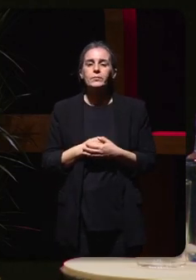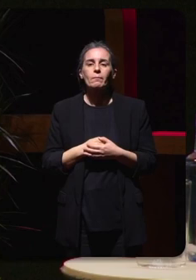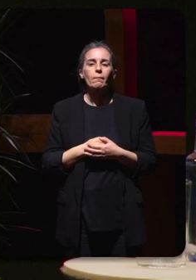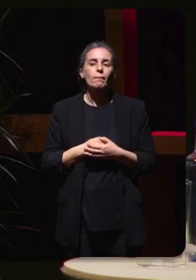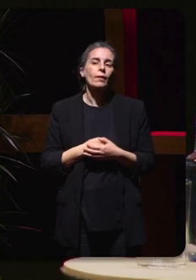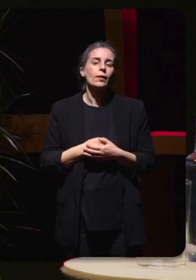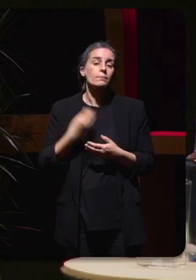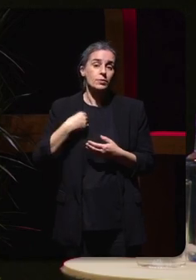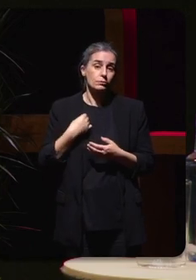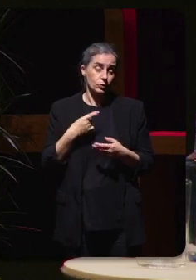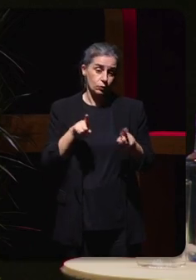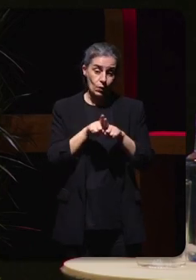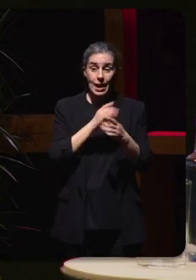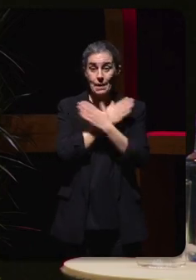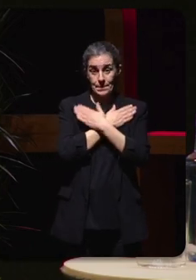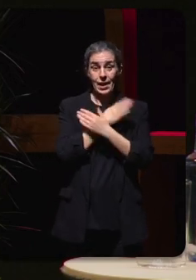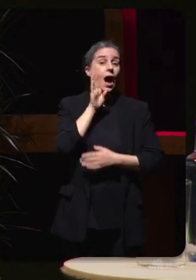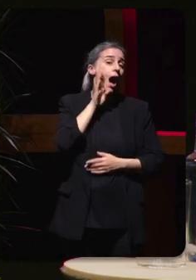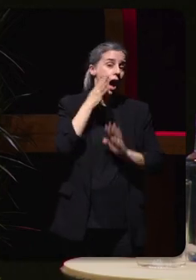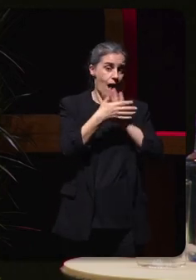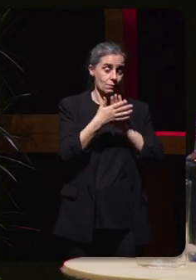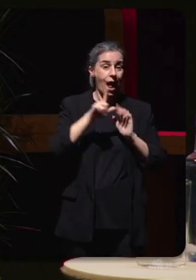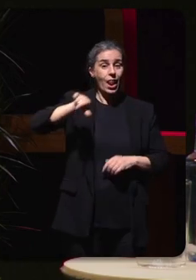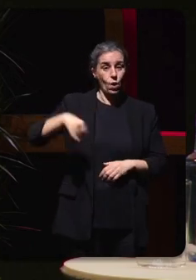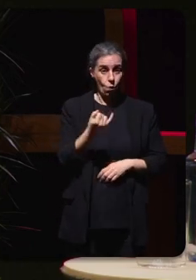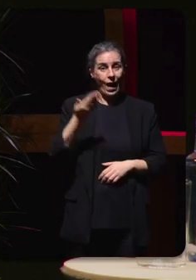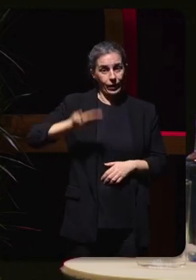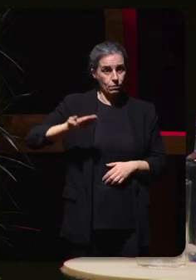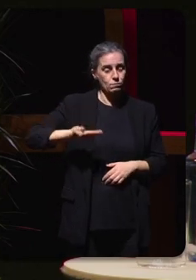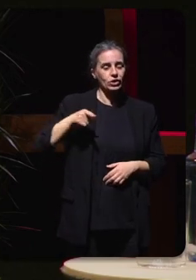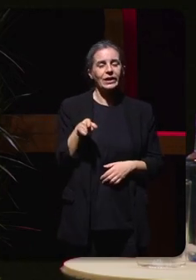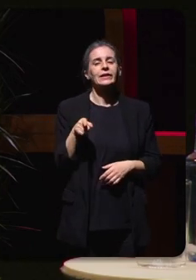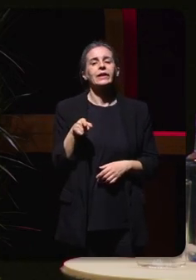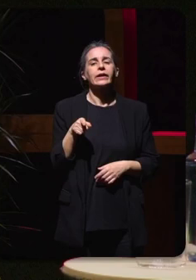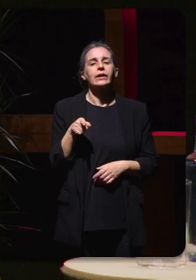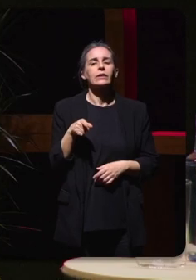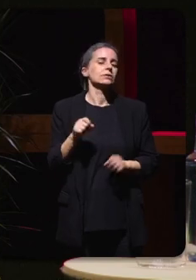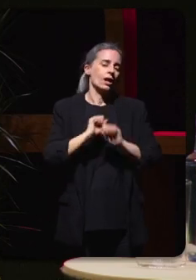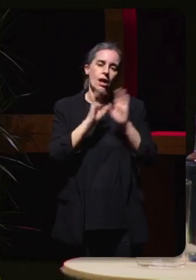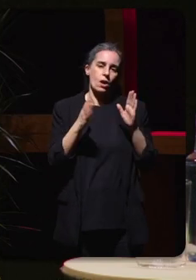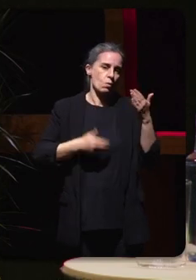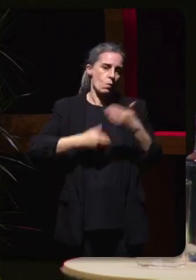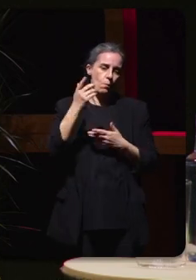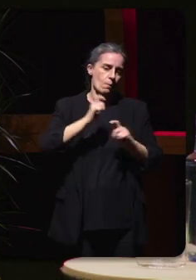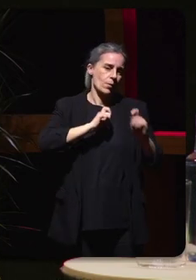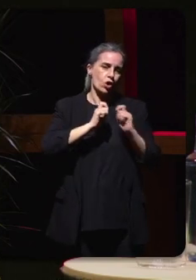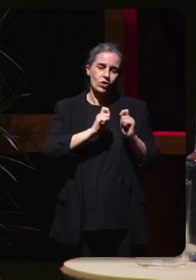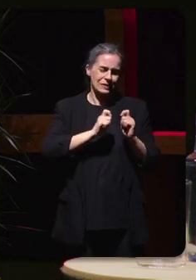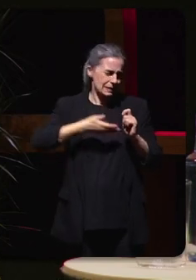Siguiendo la línea de María y hablando del lenguaje, ¿no? De la importancia del lenguaje, que evidentemente para los periodistas